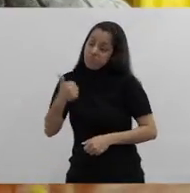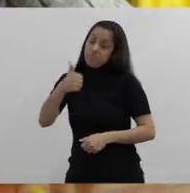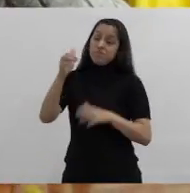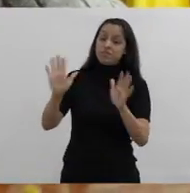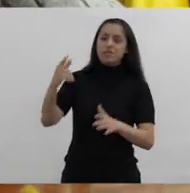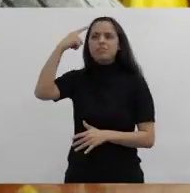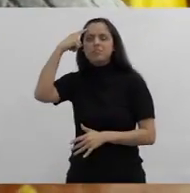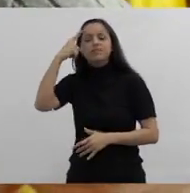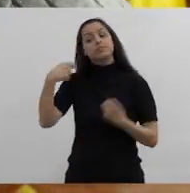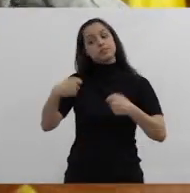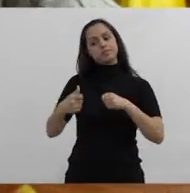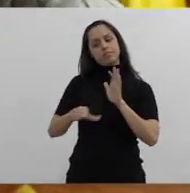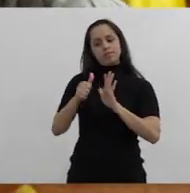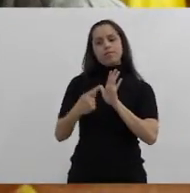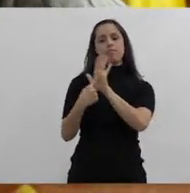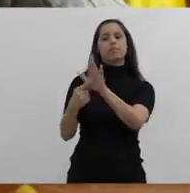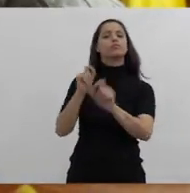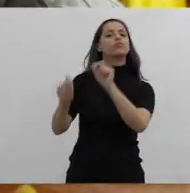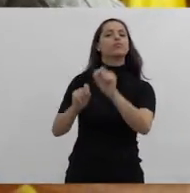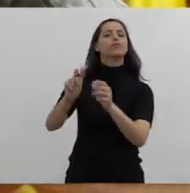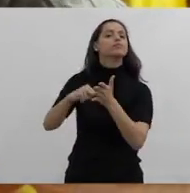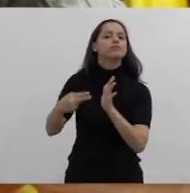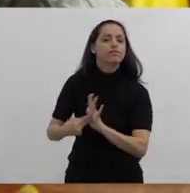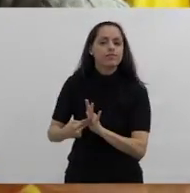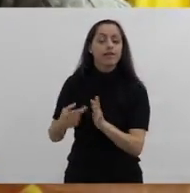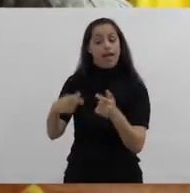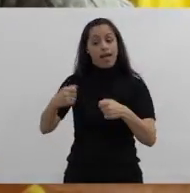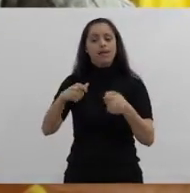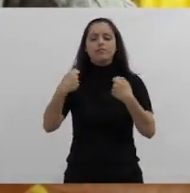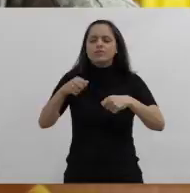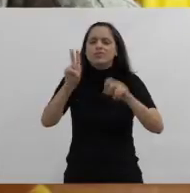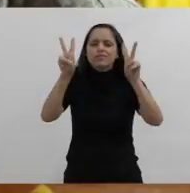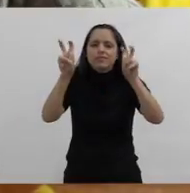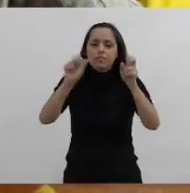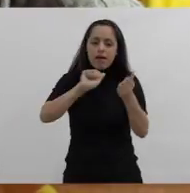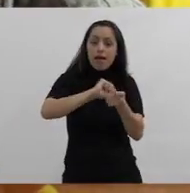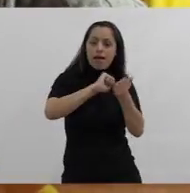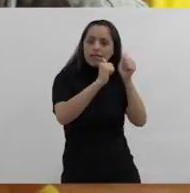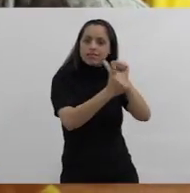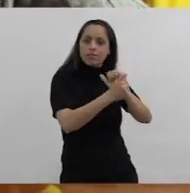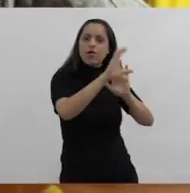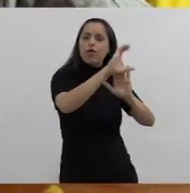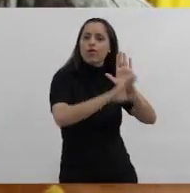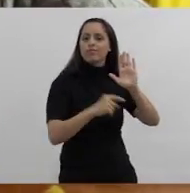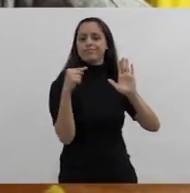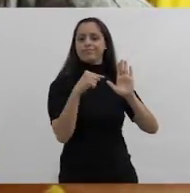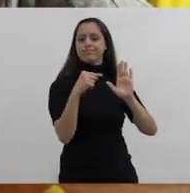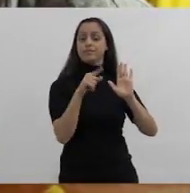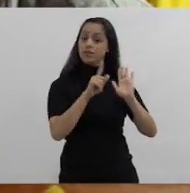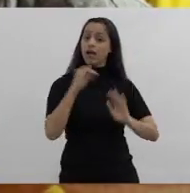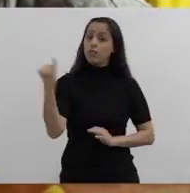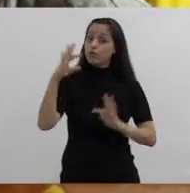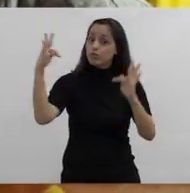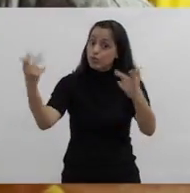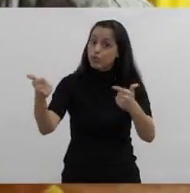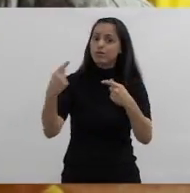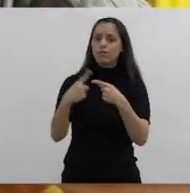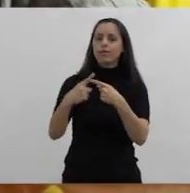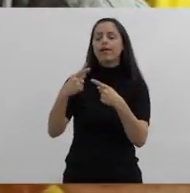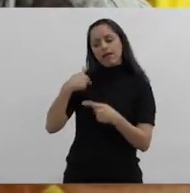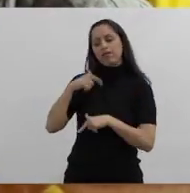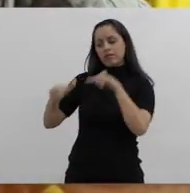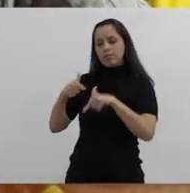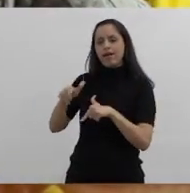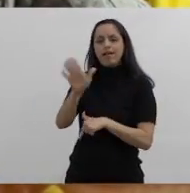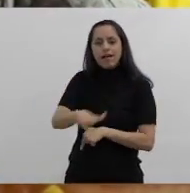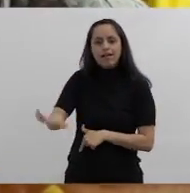pidieron primero que les haga como una pequeña presentación, que era esto de las adaptaciones curriculares y por qué la pensaba para todos, porque en mi caso